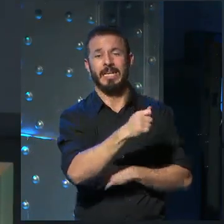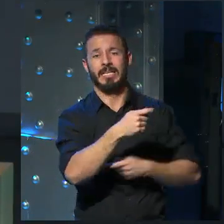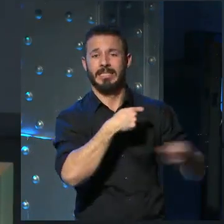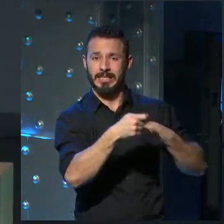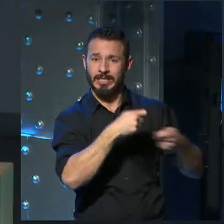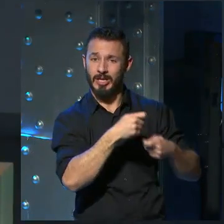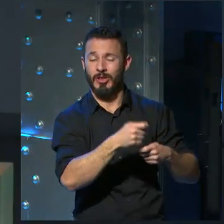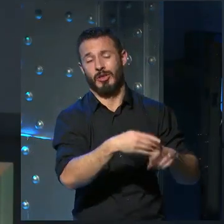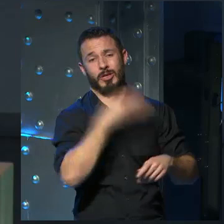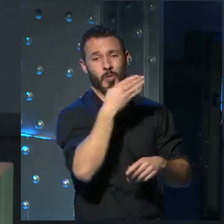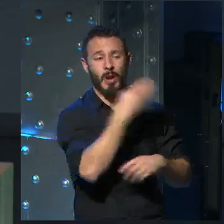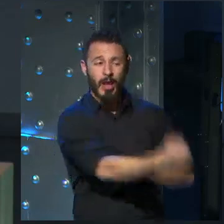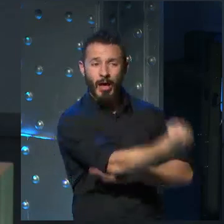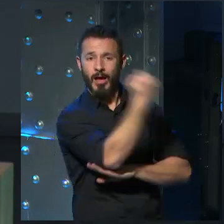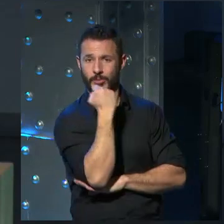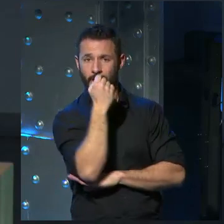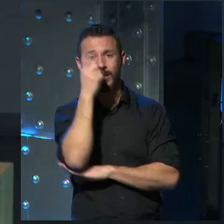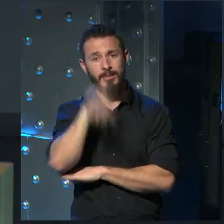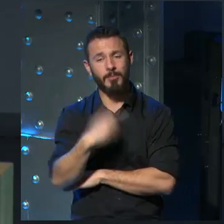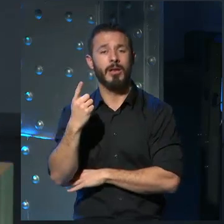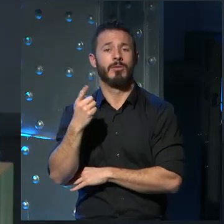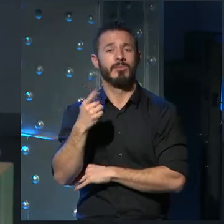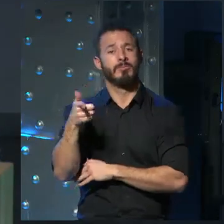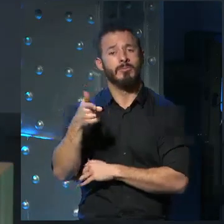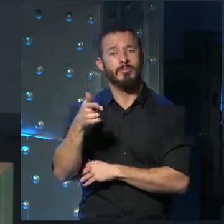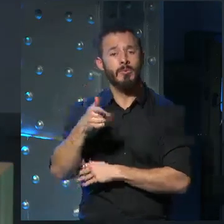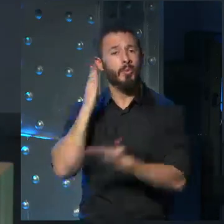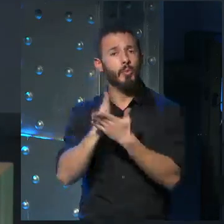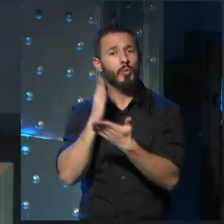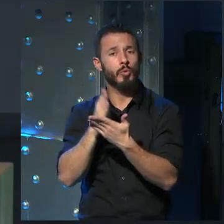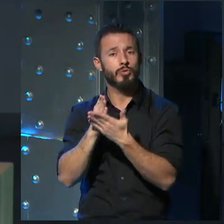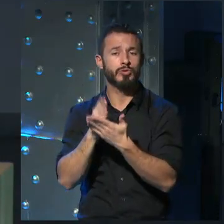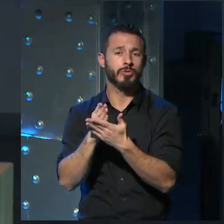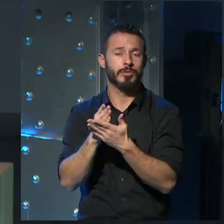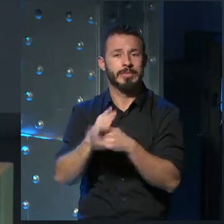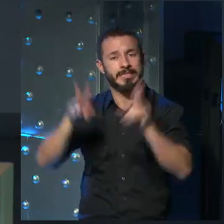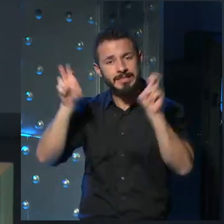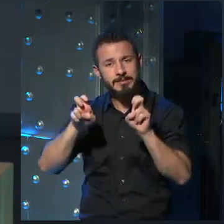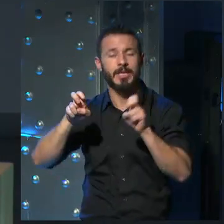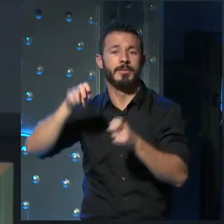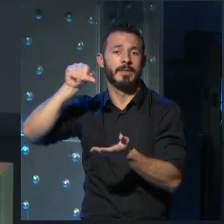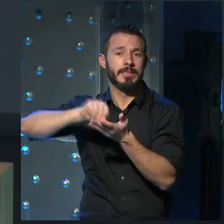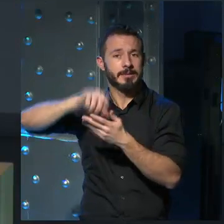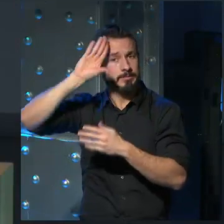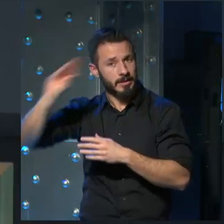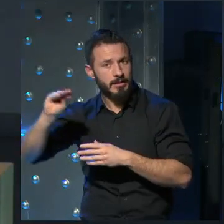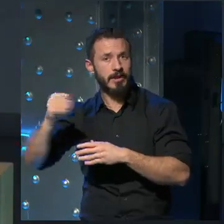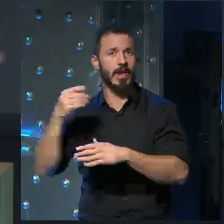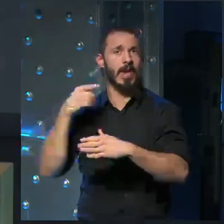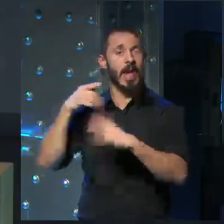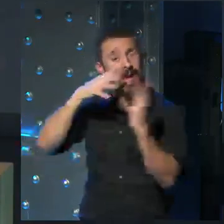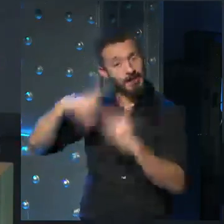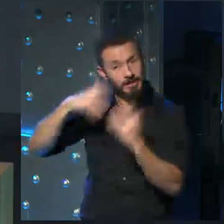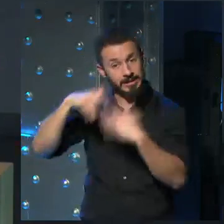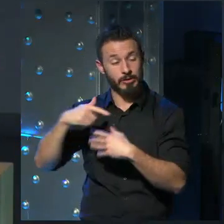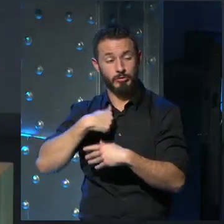un curso concreto que arranca dentro de 3 semanas, me parece, sobre Smart Cities y administración, donde espero